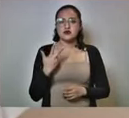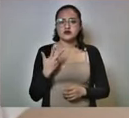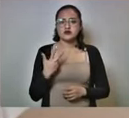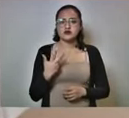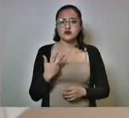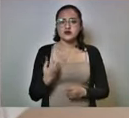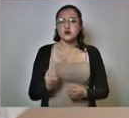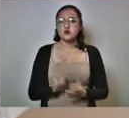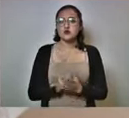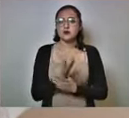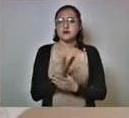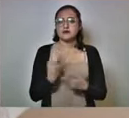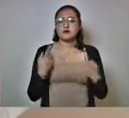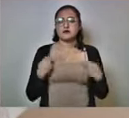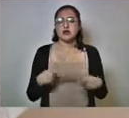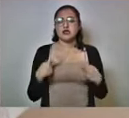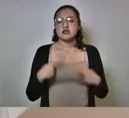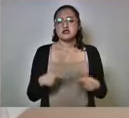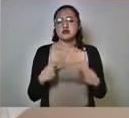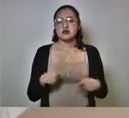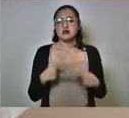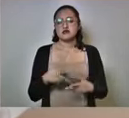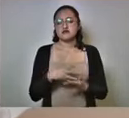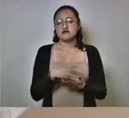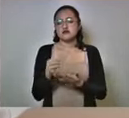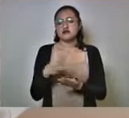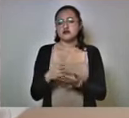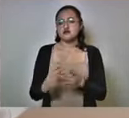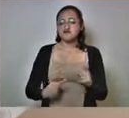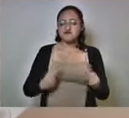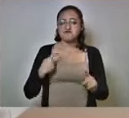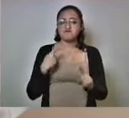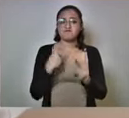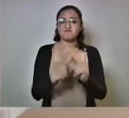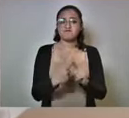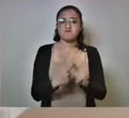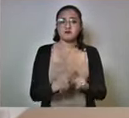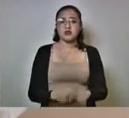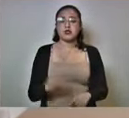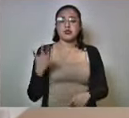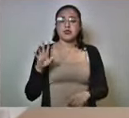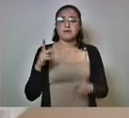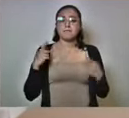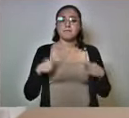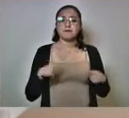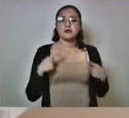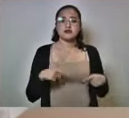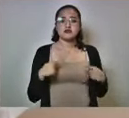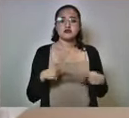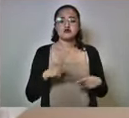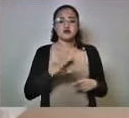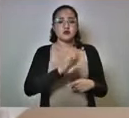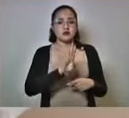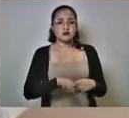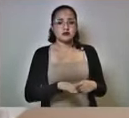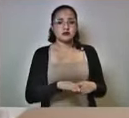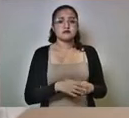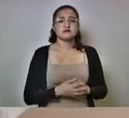38 nuevos casos activos de contagio y 10 personas